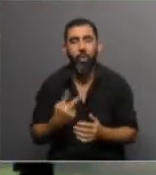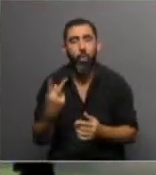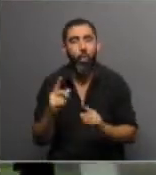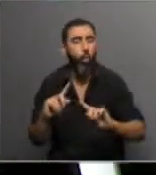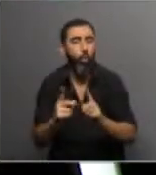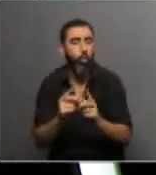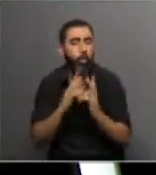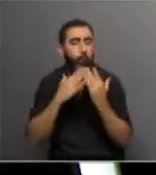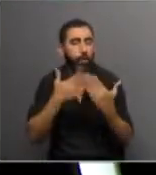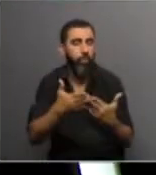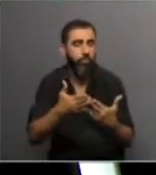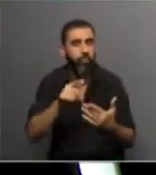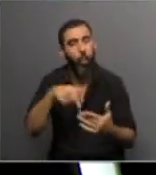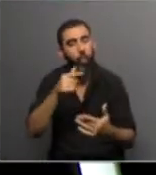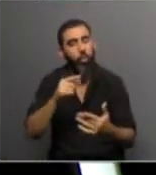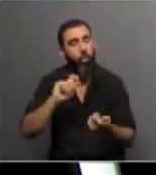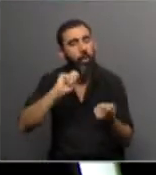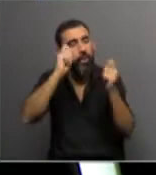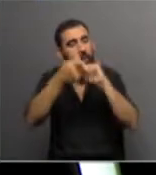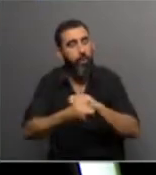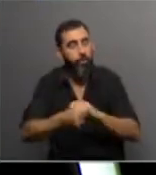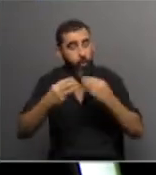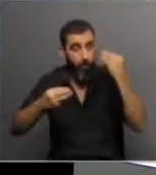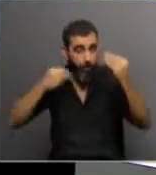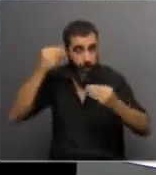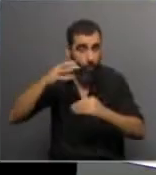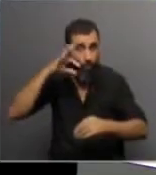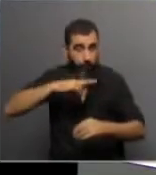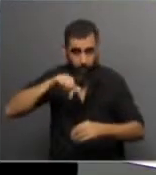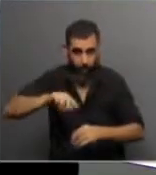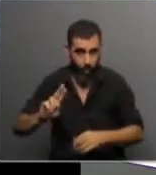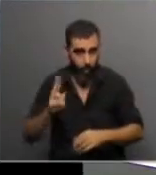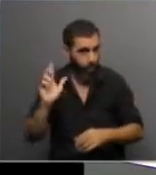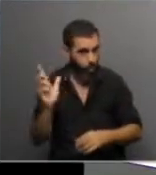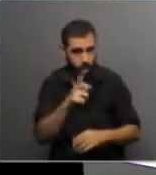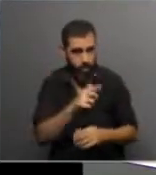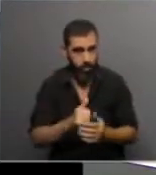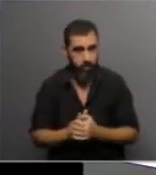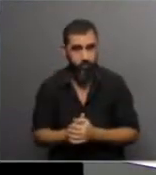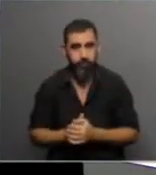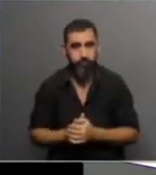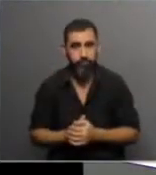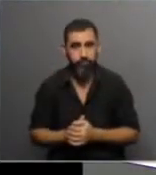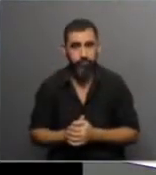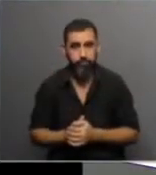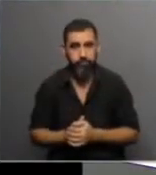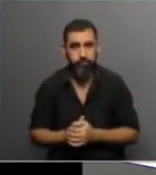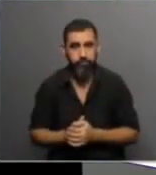cortitas. Una, las otras variantes que a nivel global preocupan siguen sin aparecer en Uruguay. Bueno,